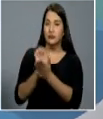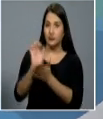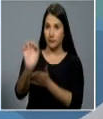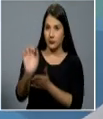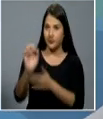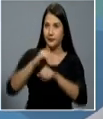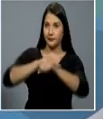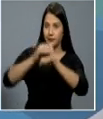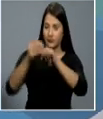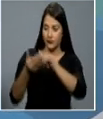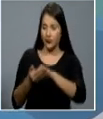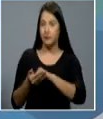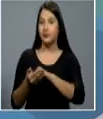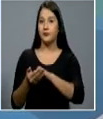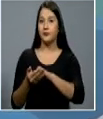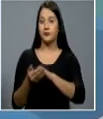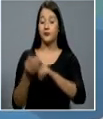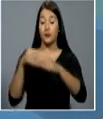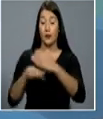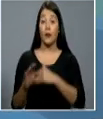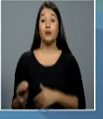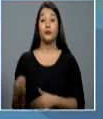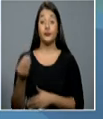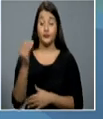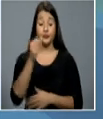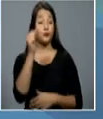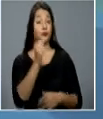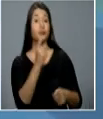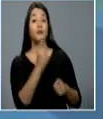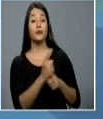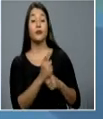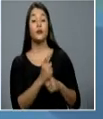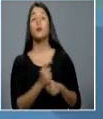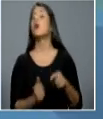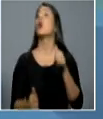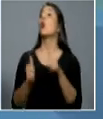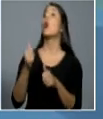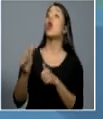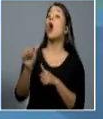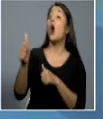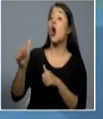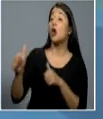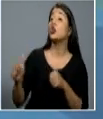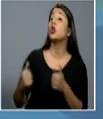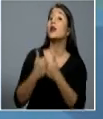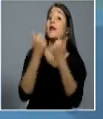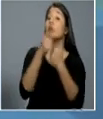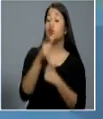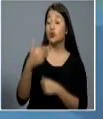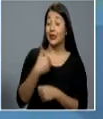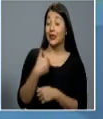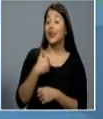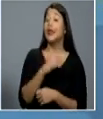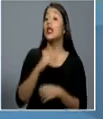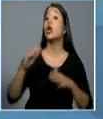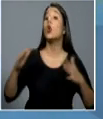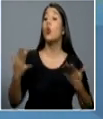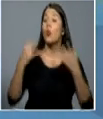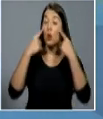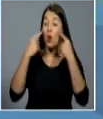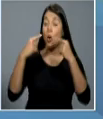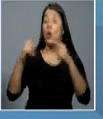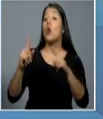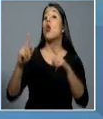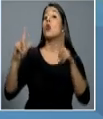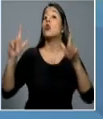el embarazo en jóvenes. Exacto. ¿Qué otros desafíos también tienen y cómo lograr también reducir